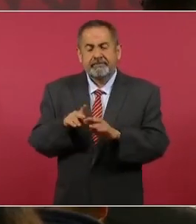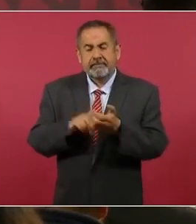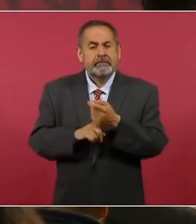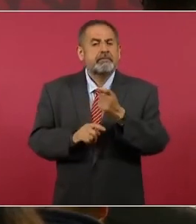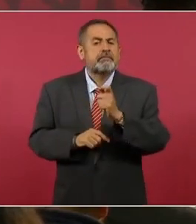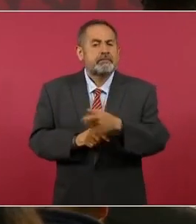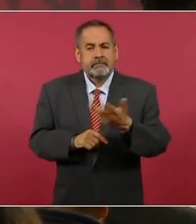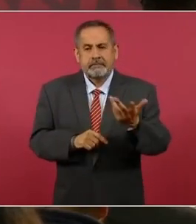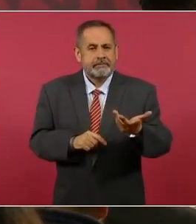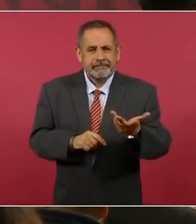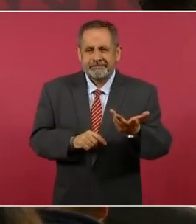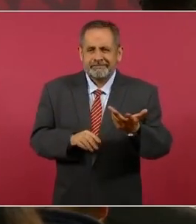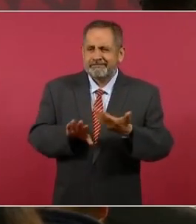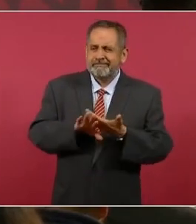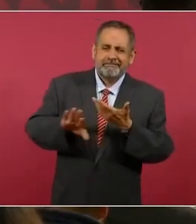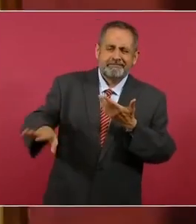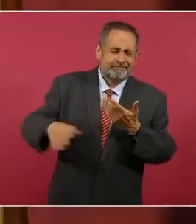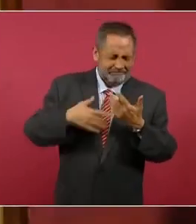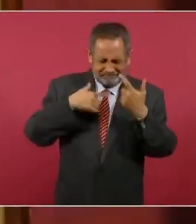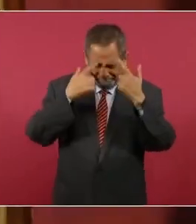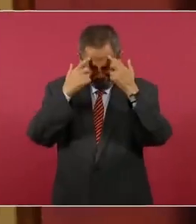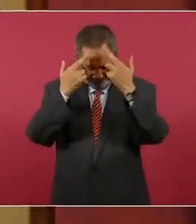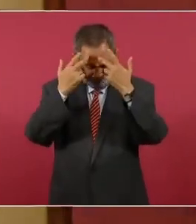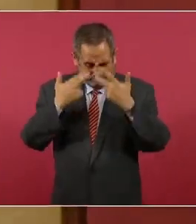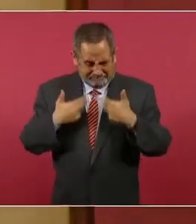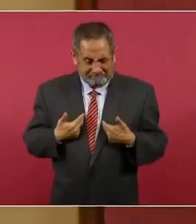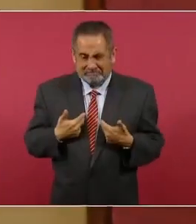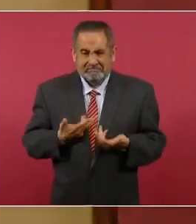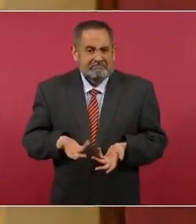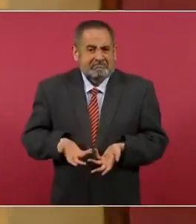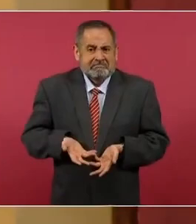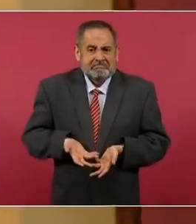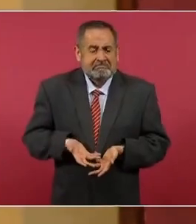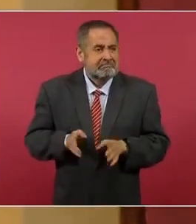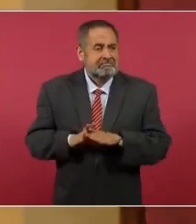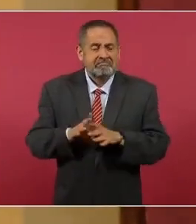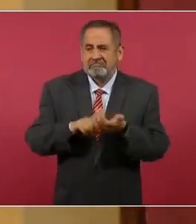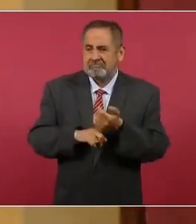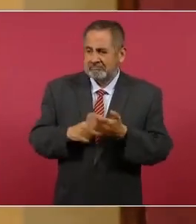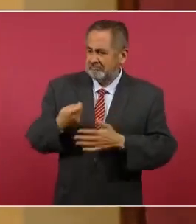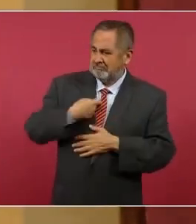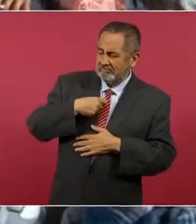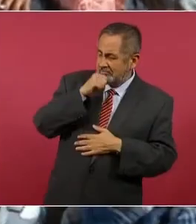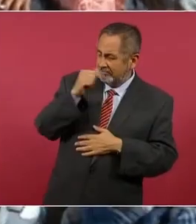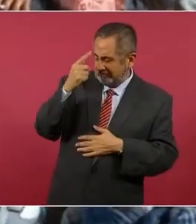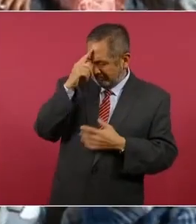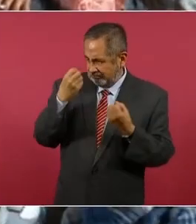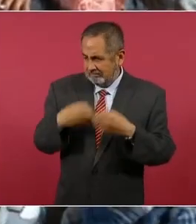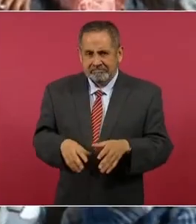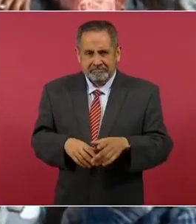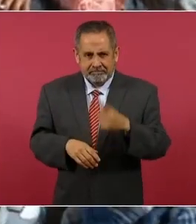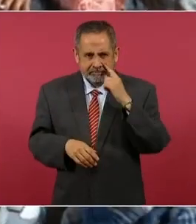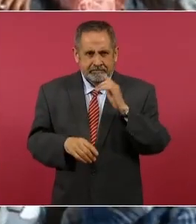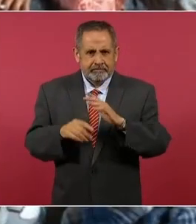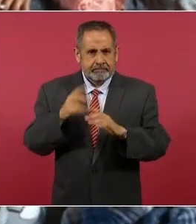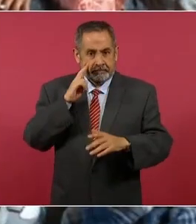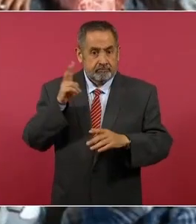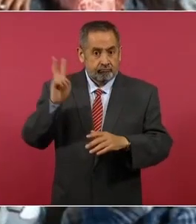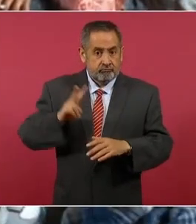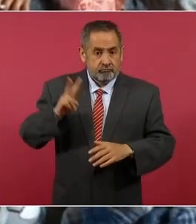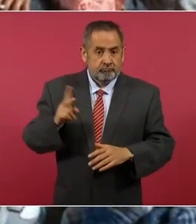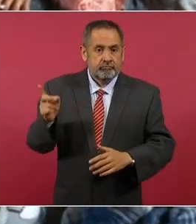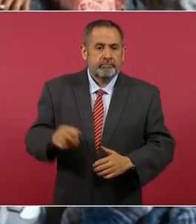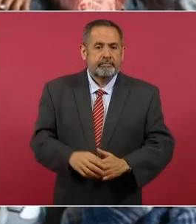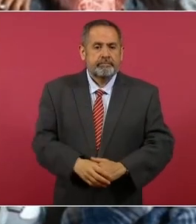segregación y de la despersonalización, la adicción. Las imágenes también son reales.